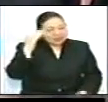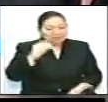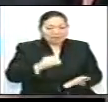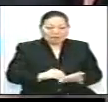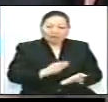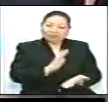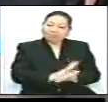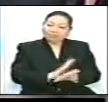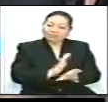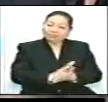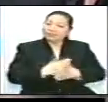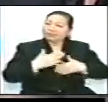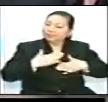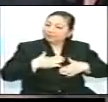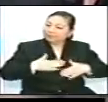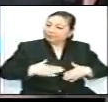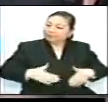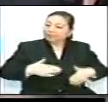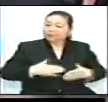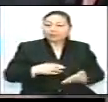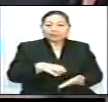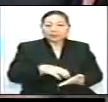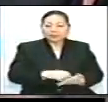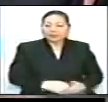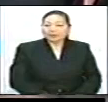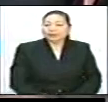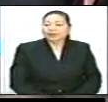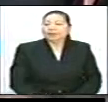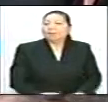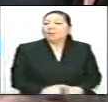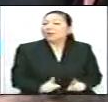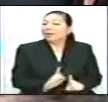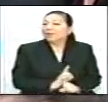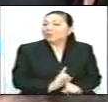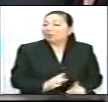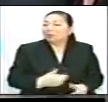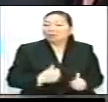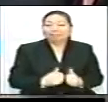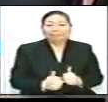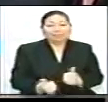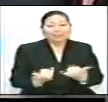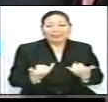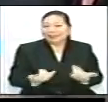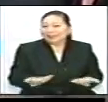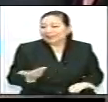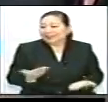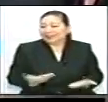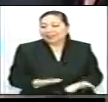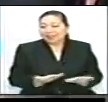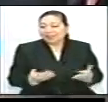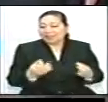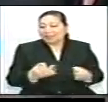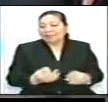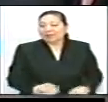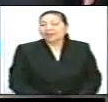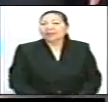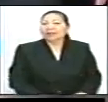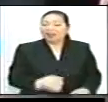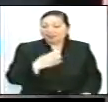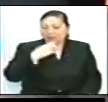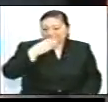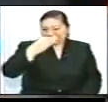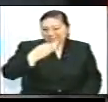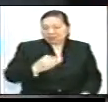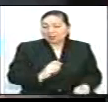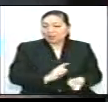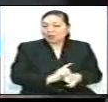tranquilidad a la población. Pero tampoco podemos alejarnos tanto de la realidad. O sea, seamos sinceros.